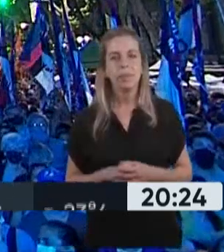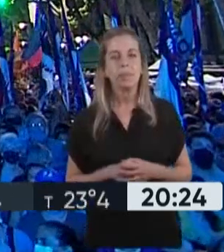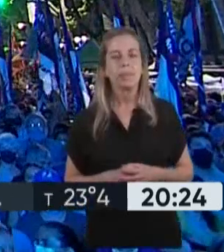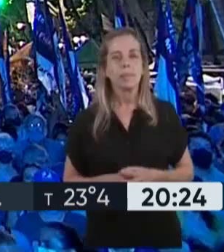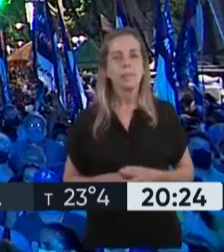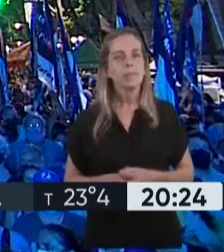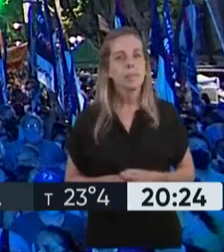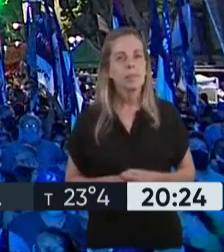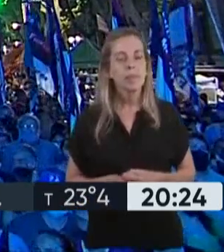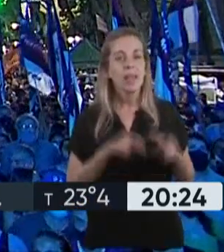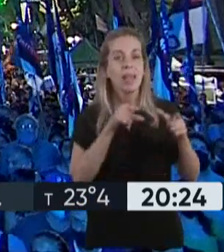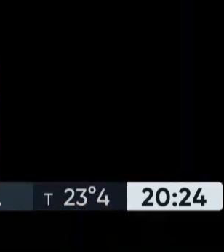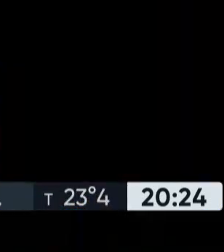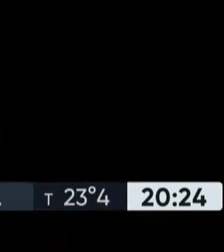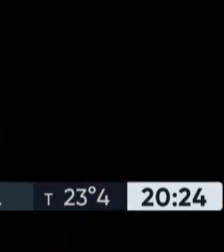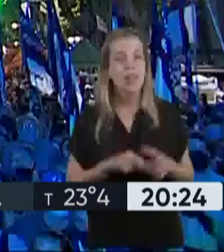La democracia